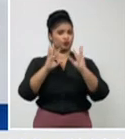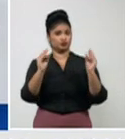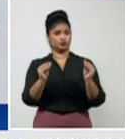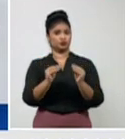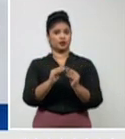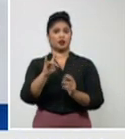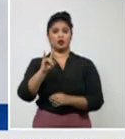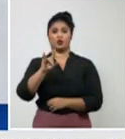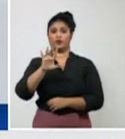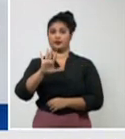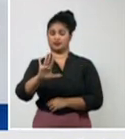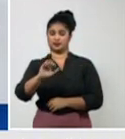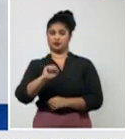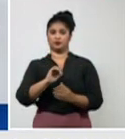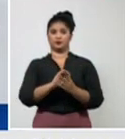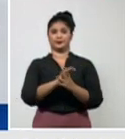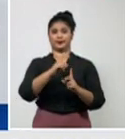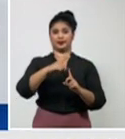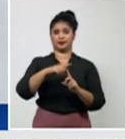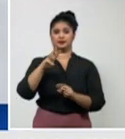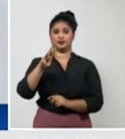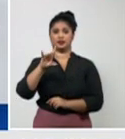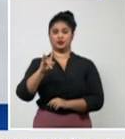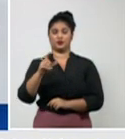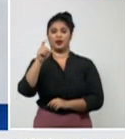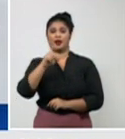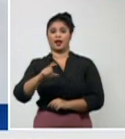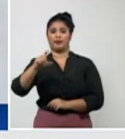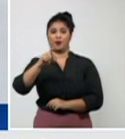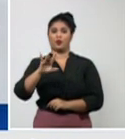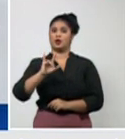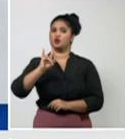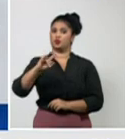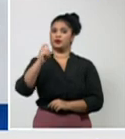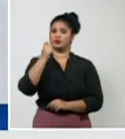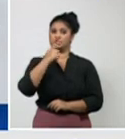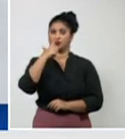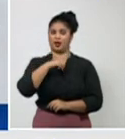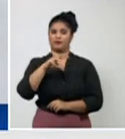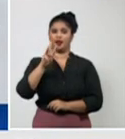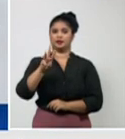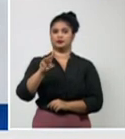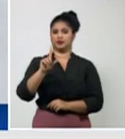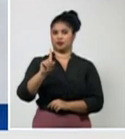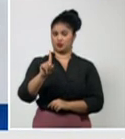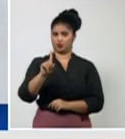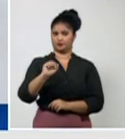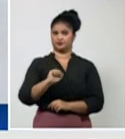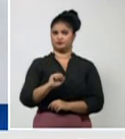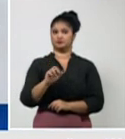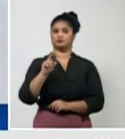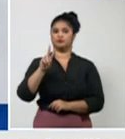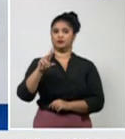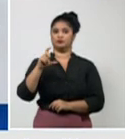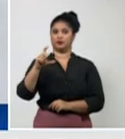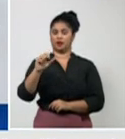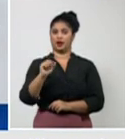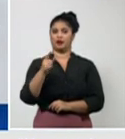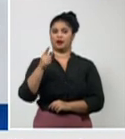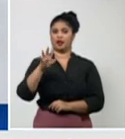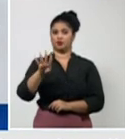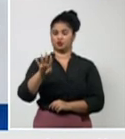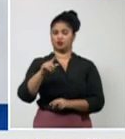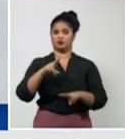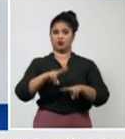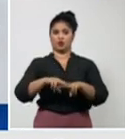Matanzas 39, Camagüey 9, Ciego de Ávila 31, Villa Clara 14, Holguín